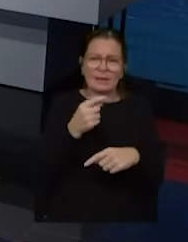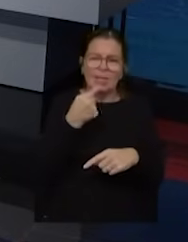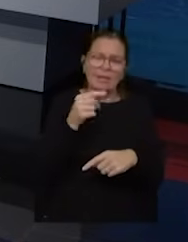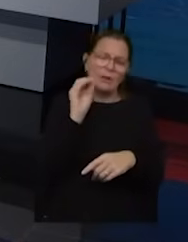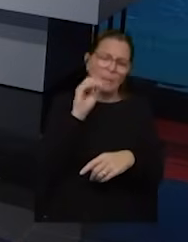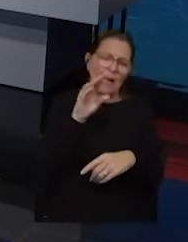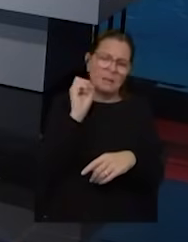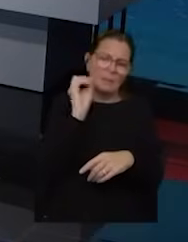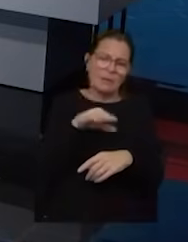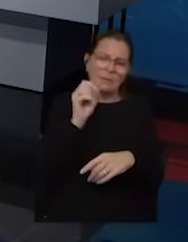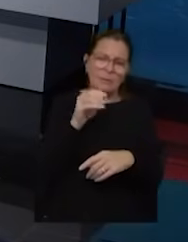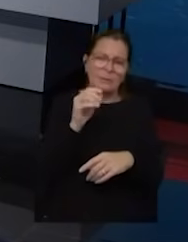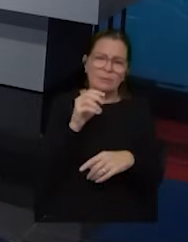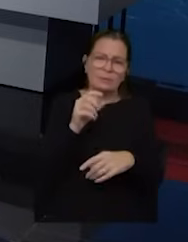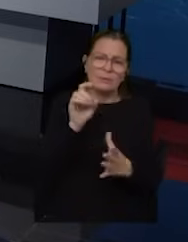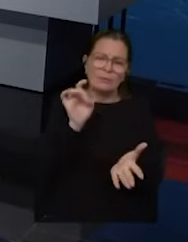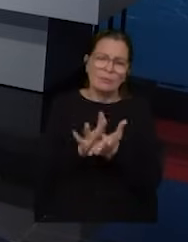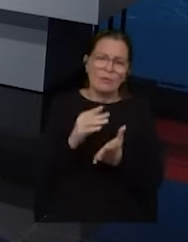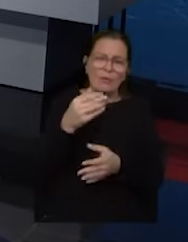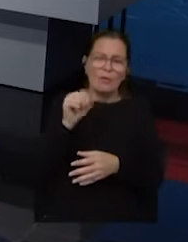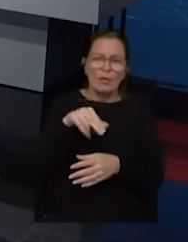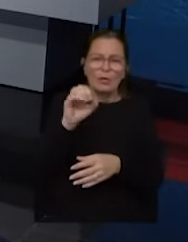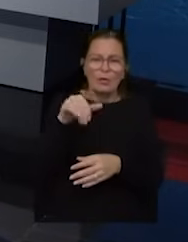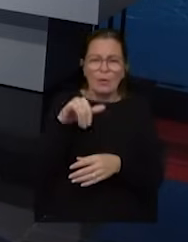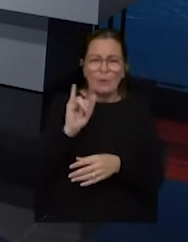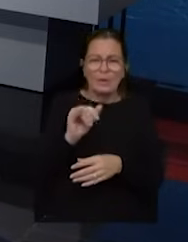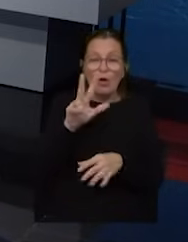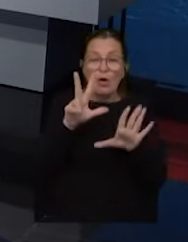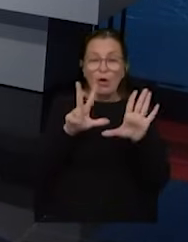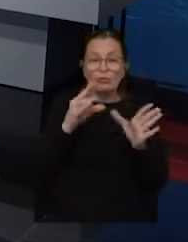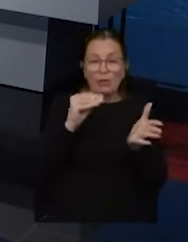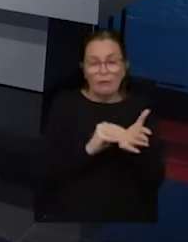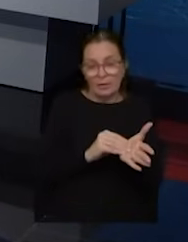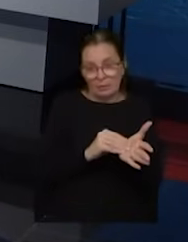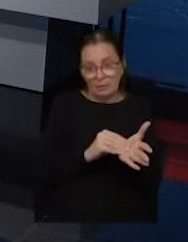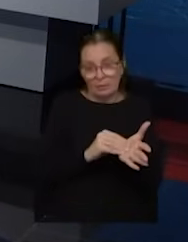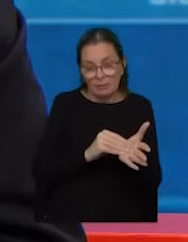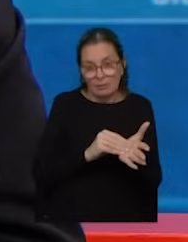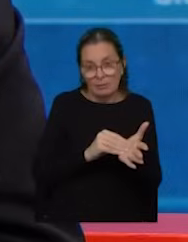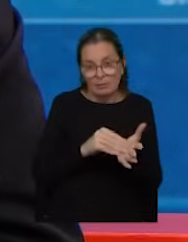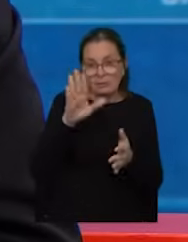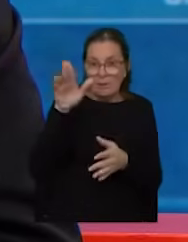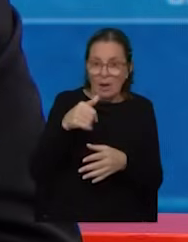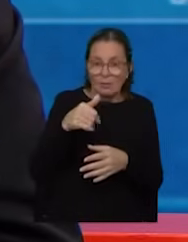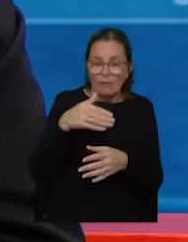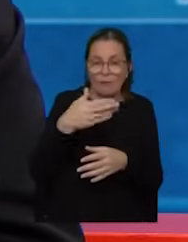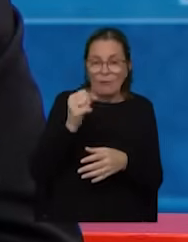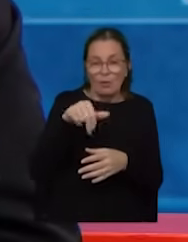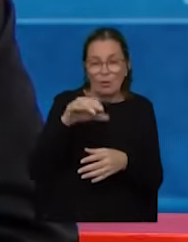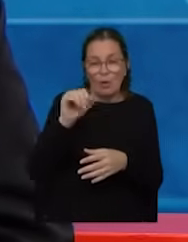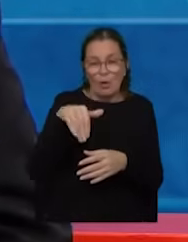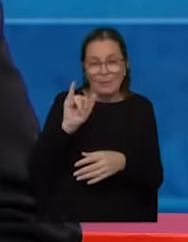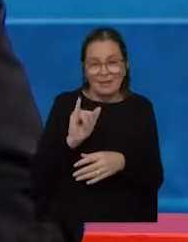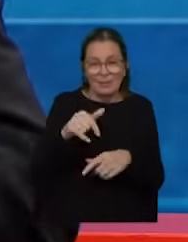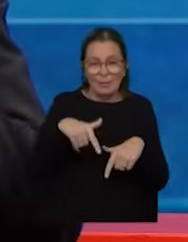este pidiendo la renuncia de bonomi ocho veces le hicieron ocho veces interpelaron a bonomi como ministro no